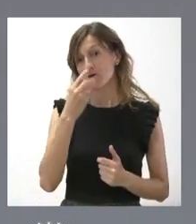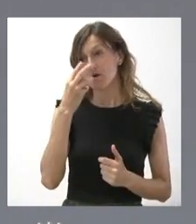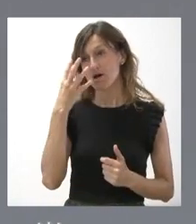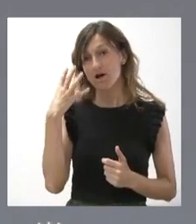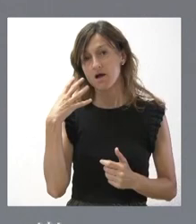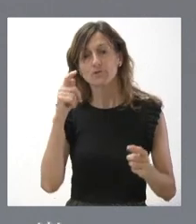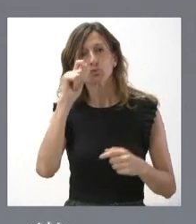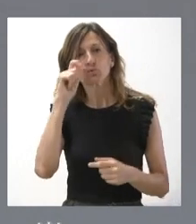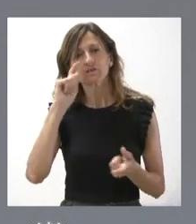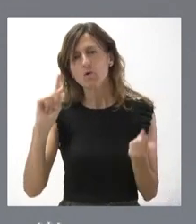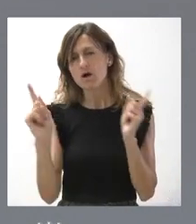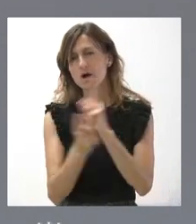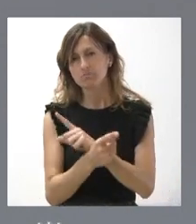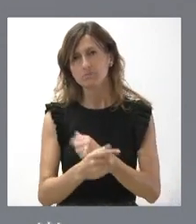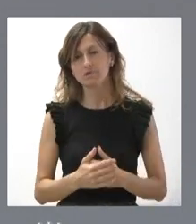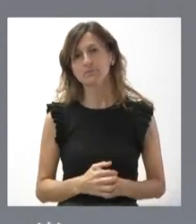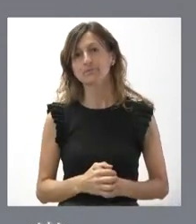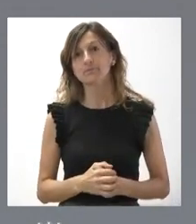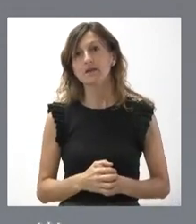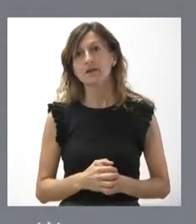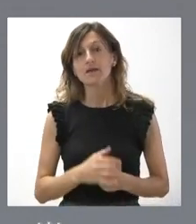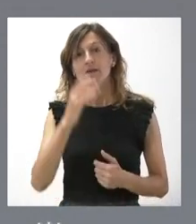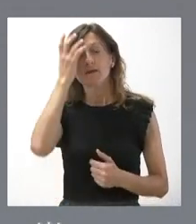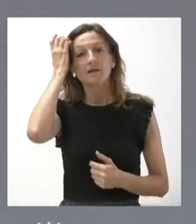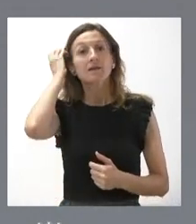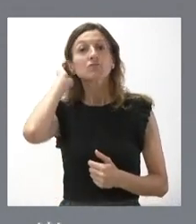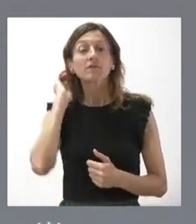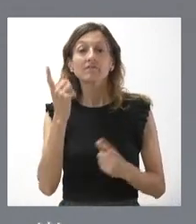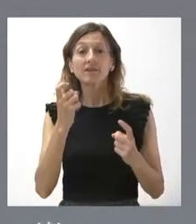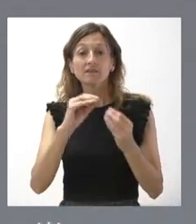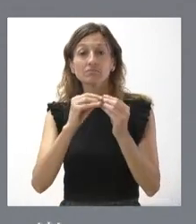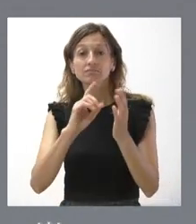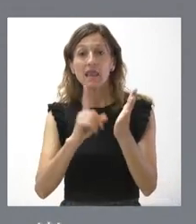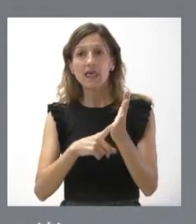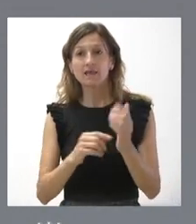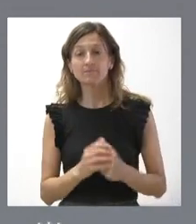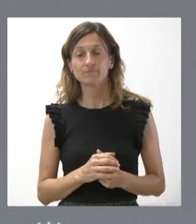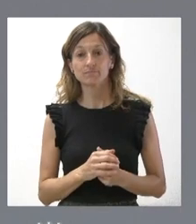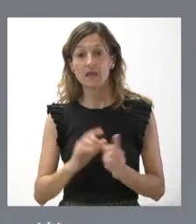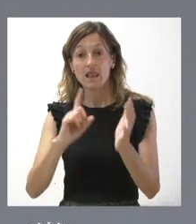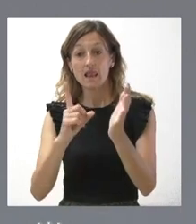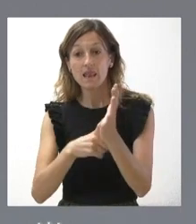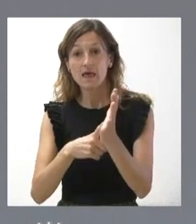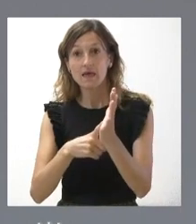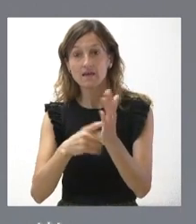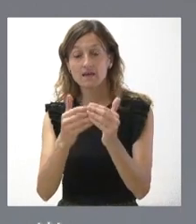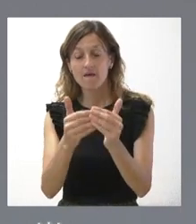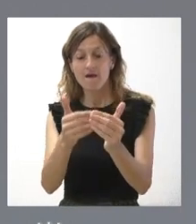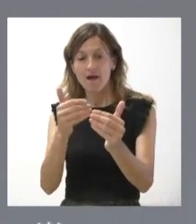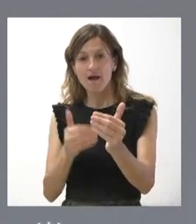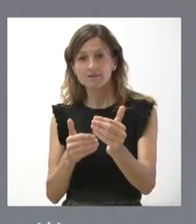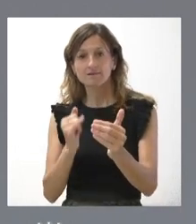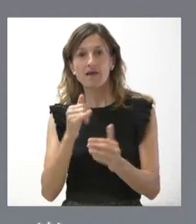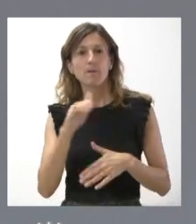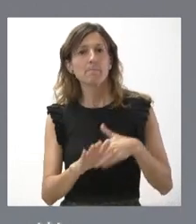el turismo ha cambiado mucho. Entonces tenemos que ir a una nueva ley. Pero antes de llegar a esa ley, pues las cosas tienen sus